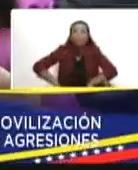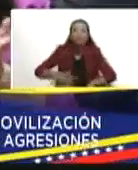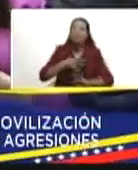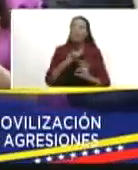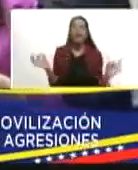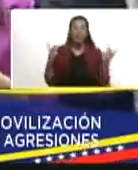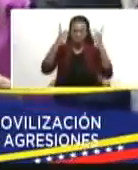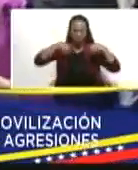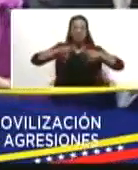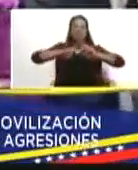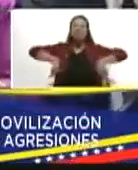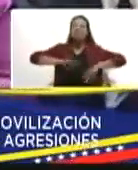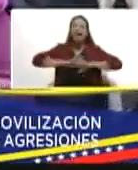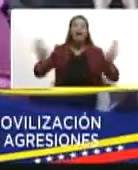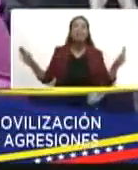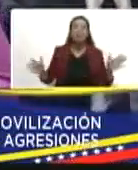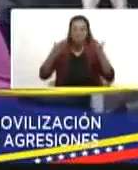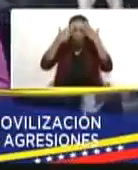somos